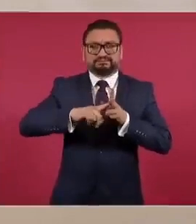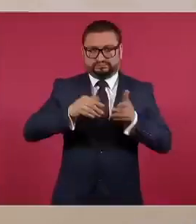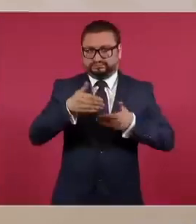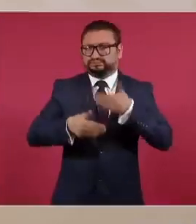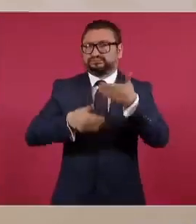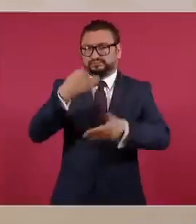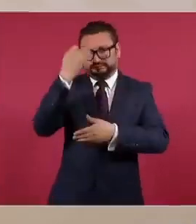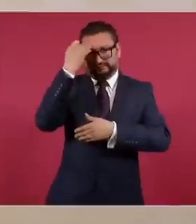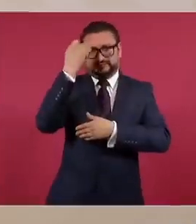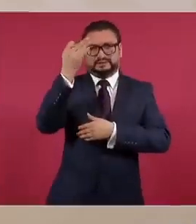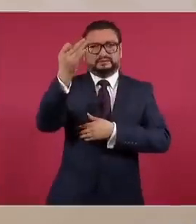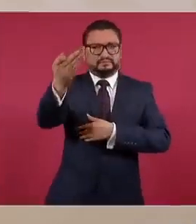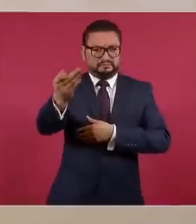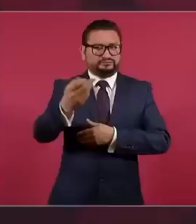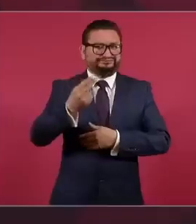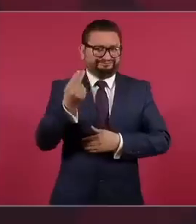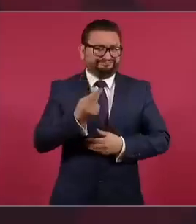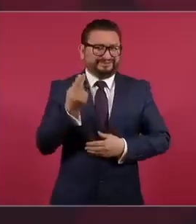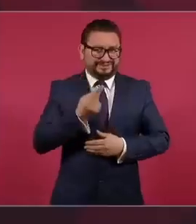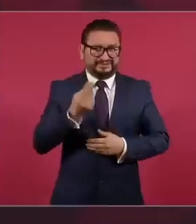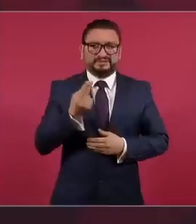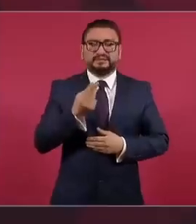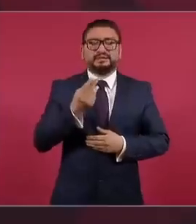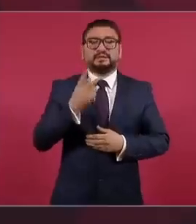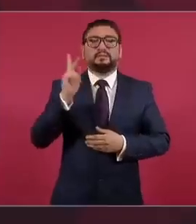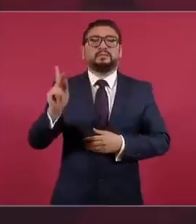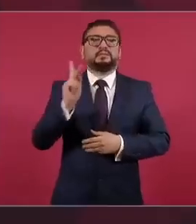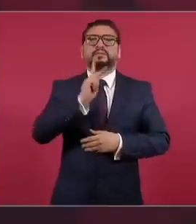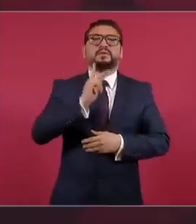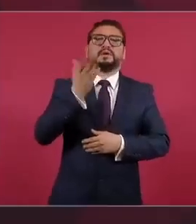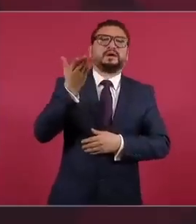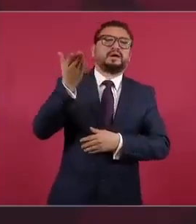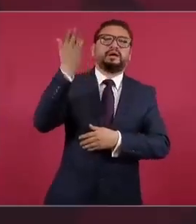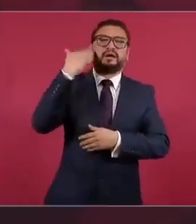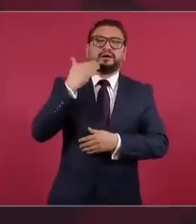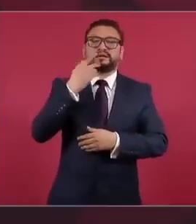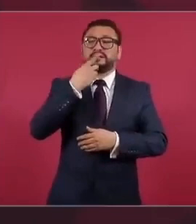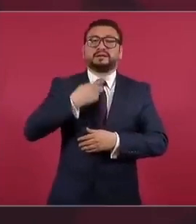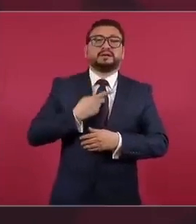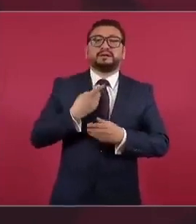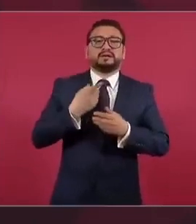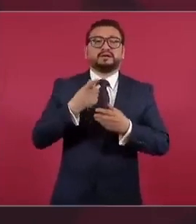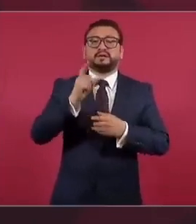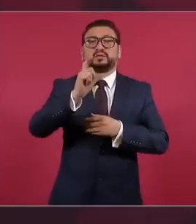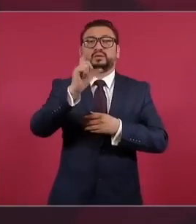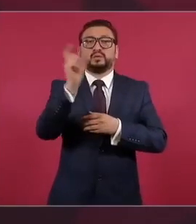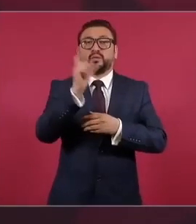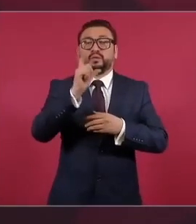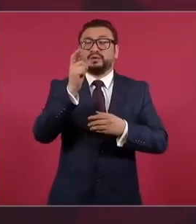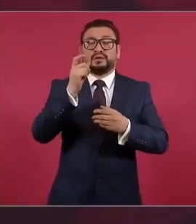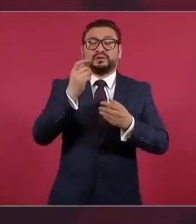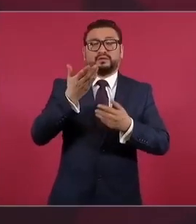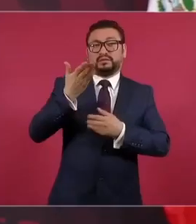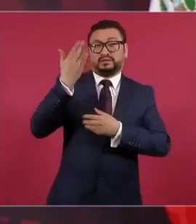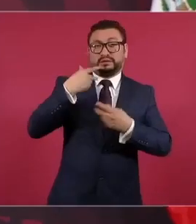Es algo parecido a lo que nos decían cuando había una especie de